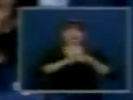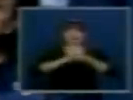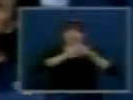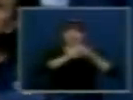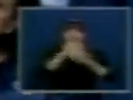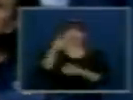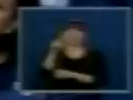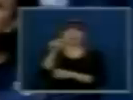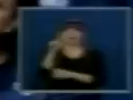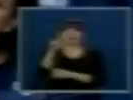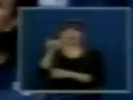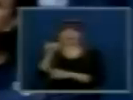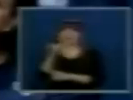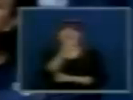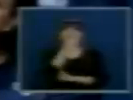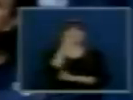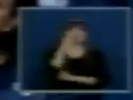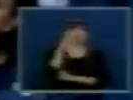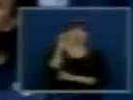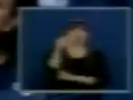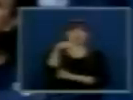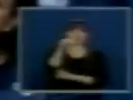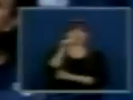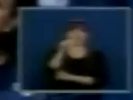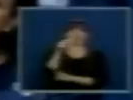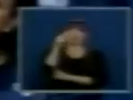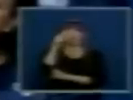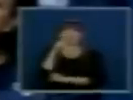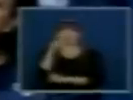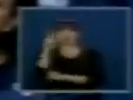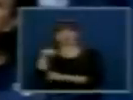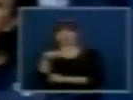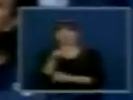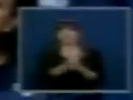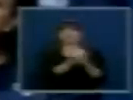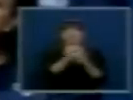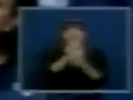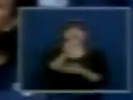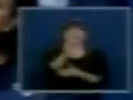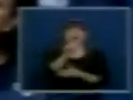Guararí, Finca Bosquini, Limón 2000 y Santa Marta de Esparza.